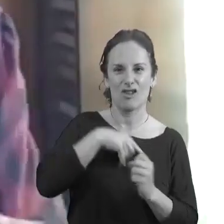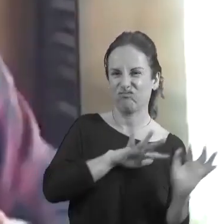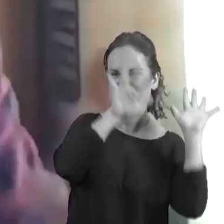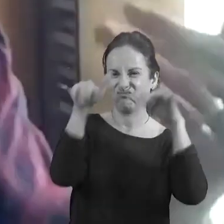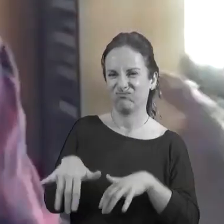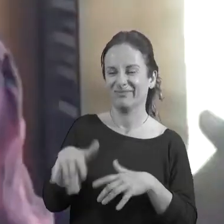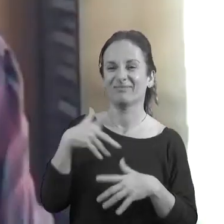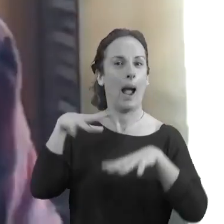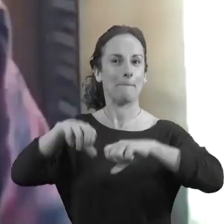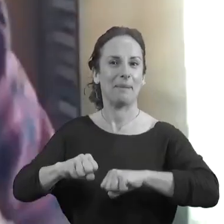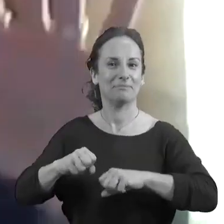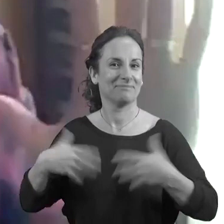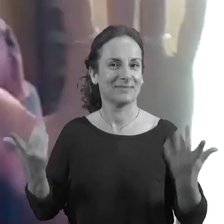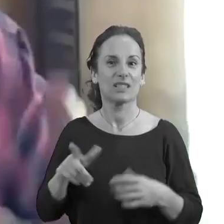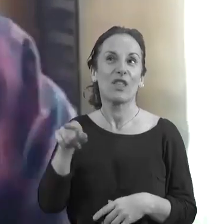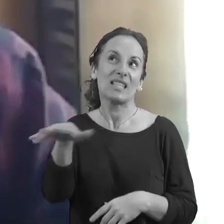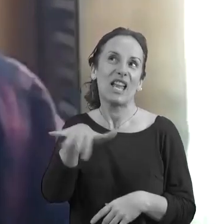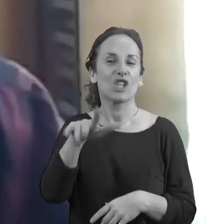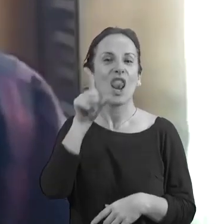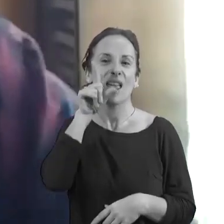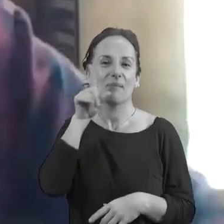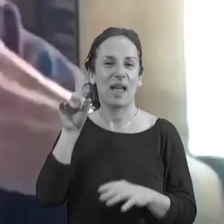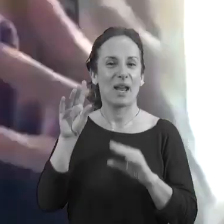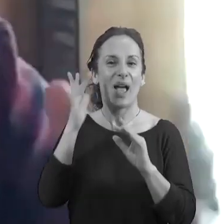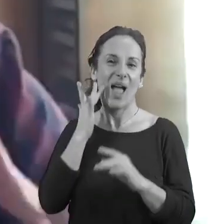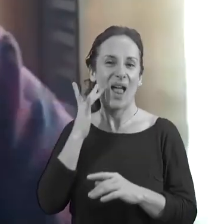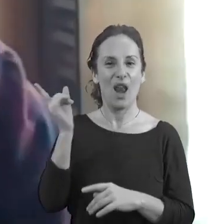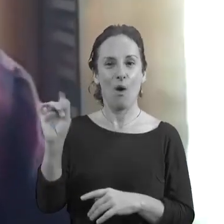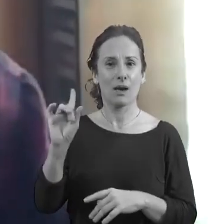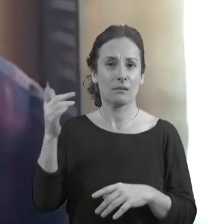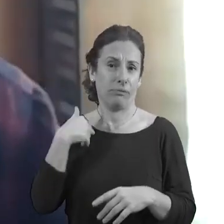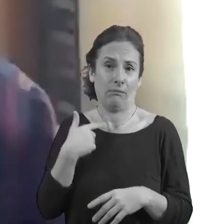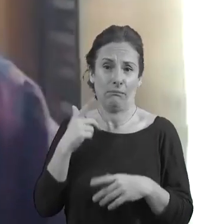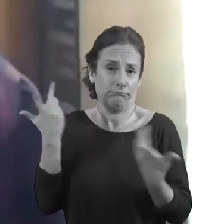bueno, no es un valenciano, pero ya como si lo fuera, ¿no? Son estrategias